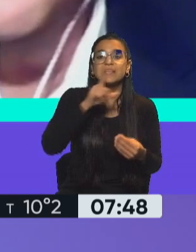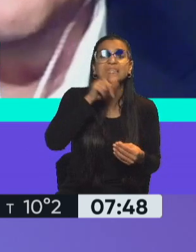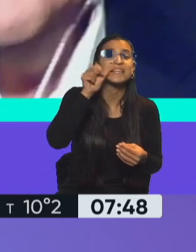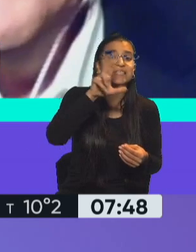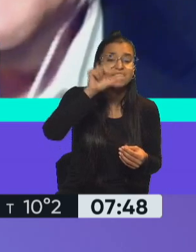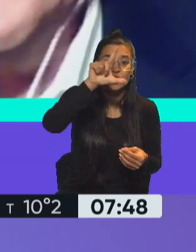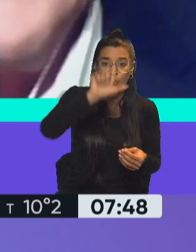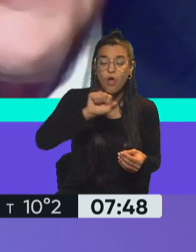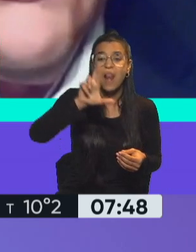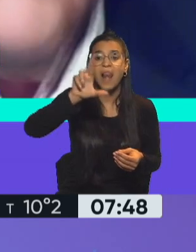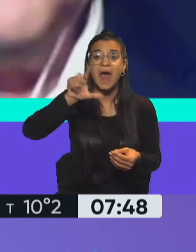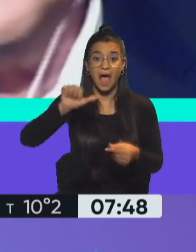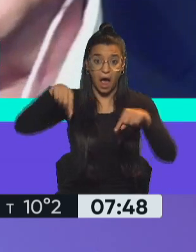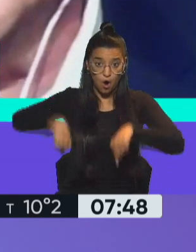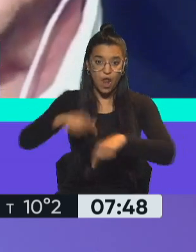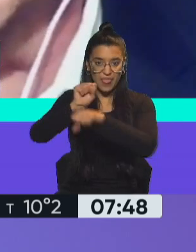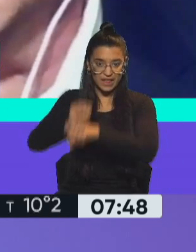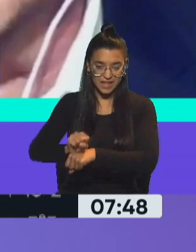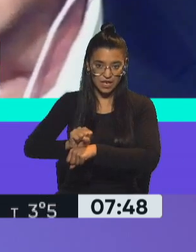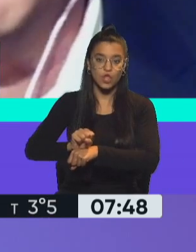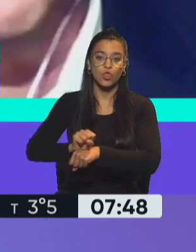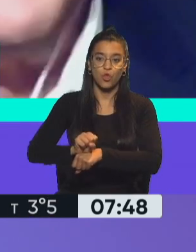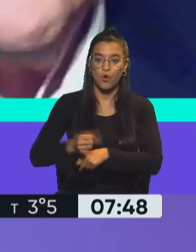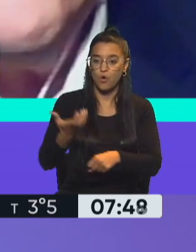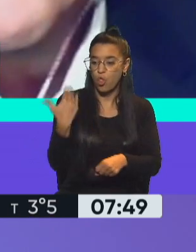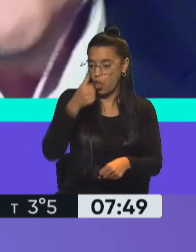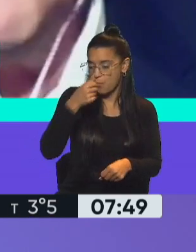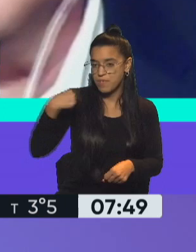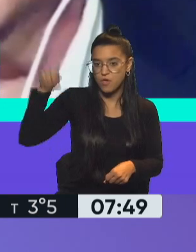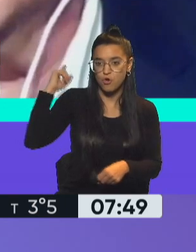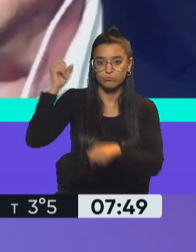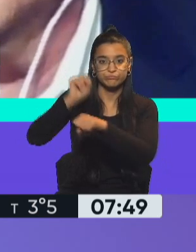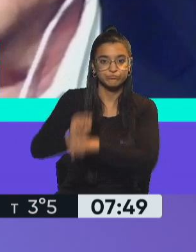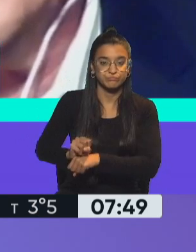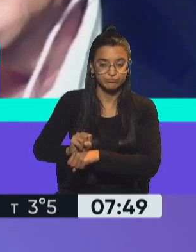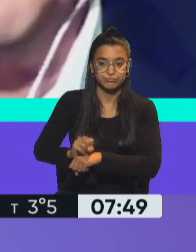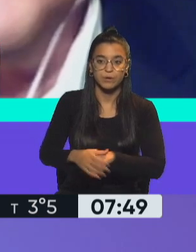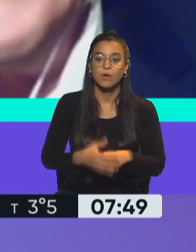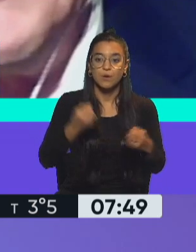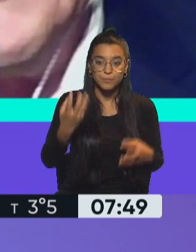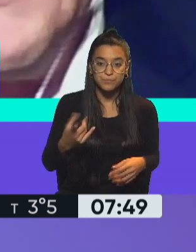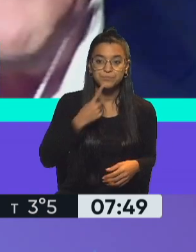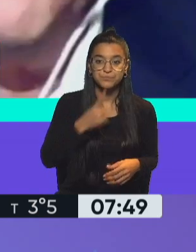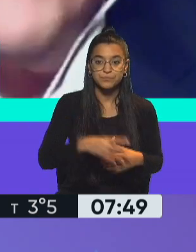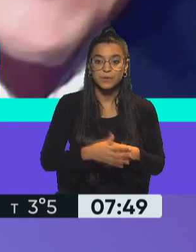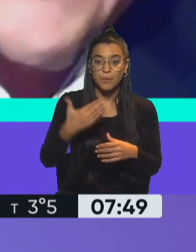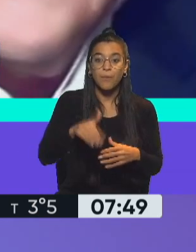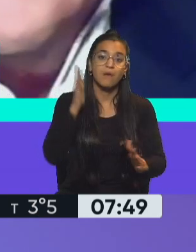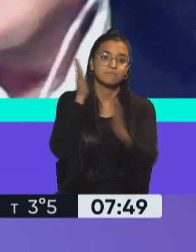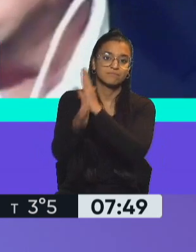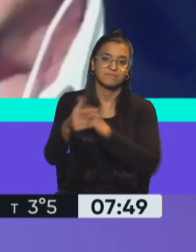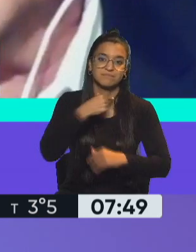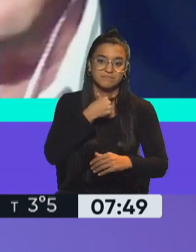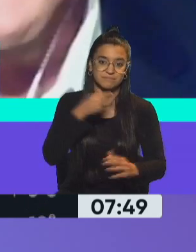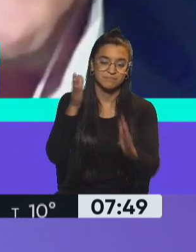este momento está detenido, fue encarcelado el último domingo, cuando se disponía a profugarse